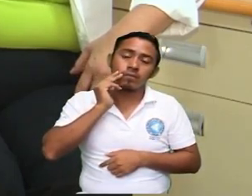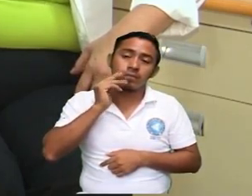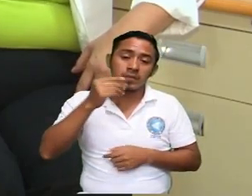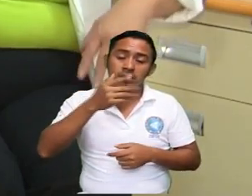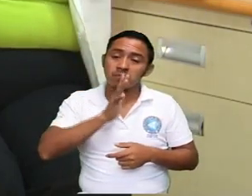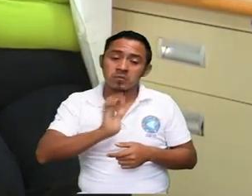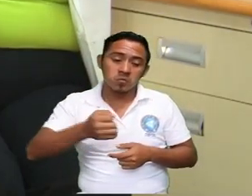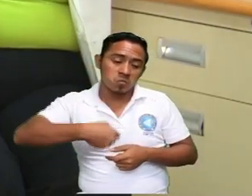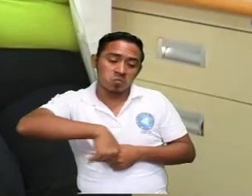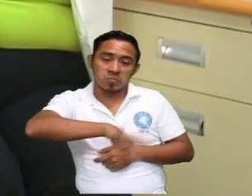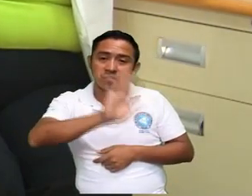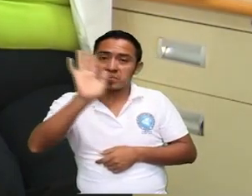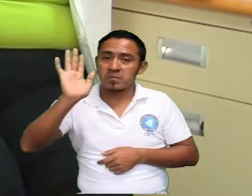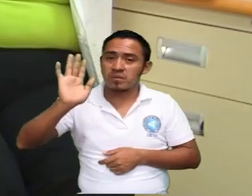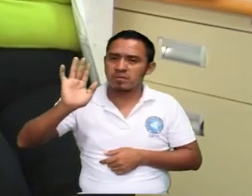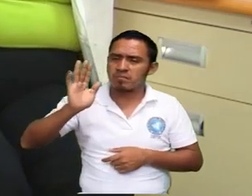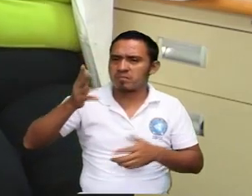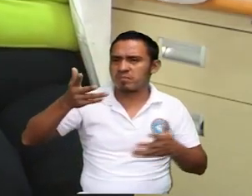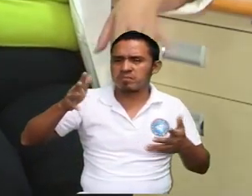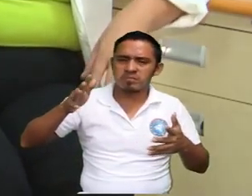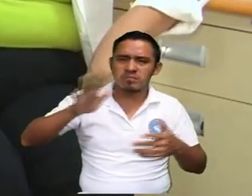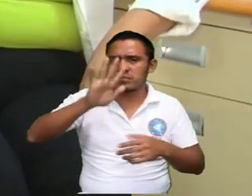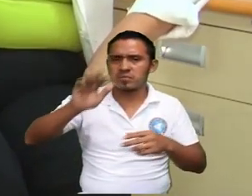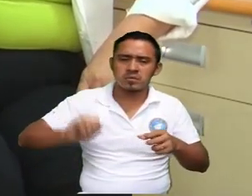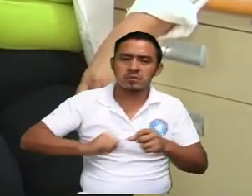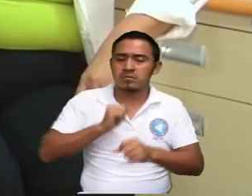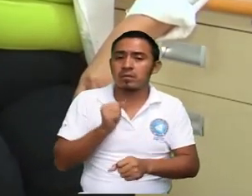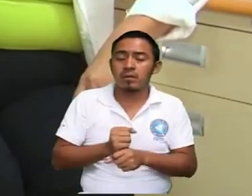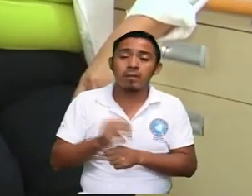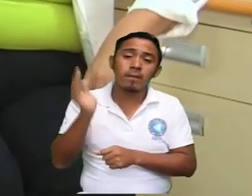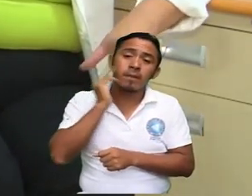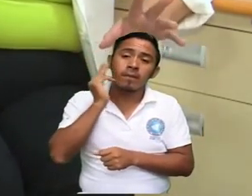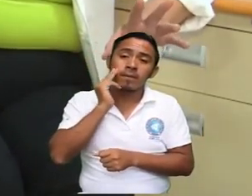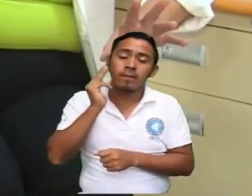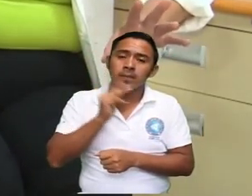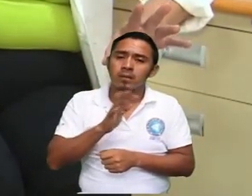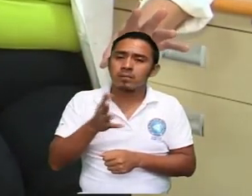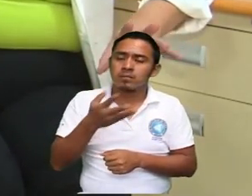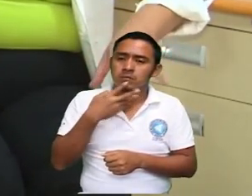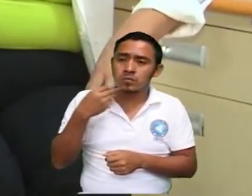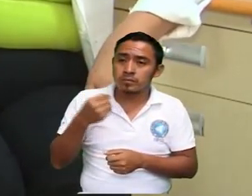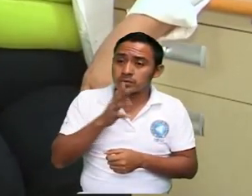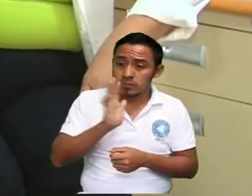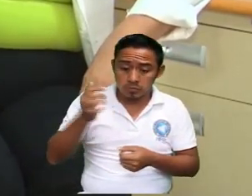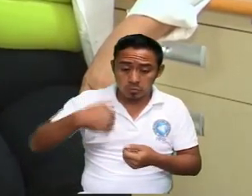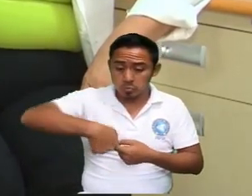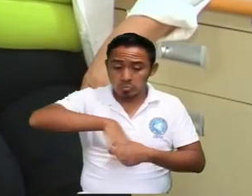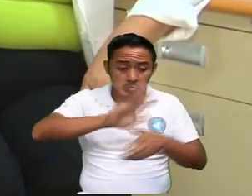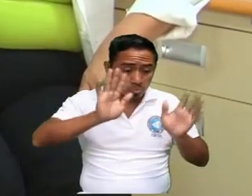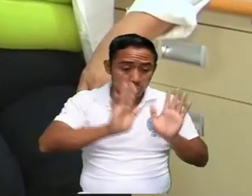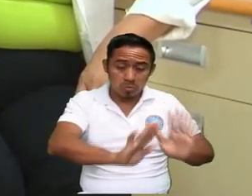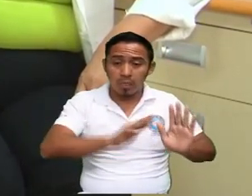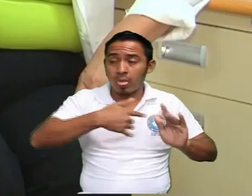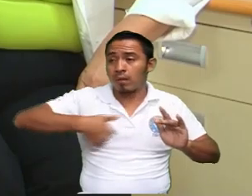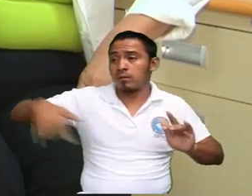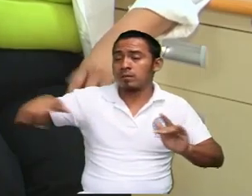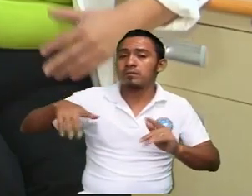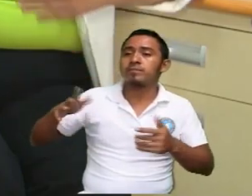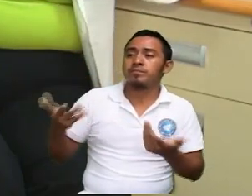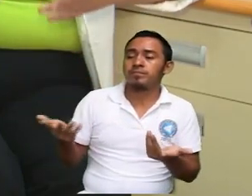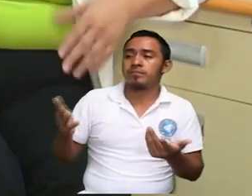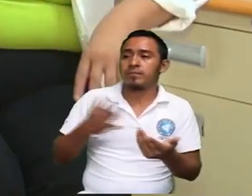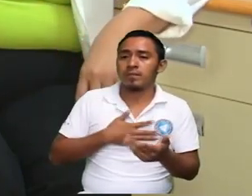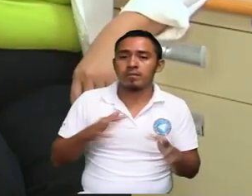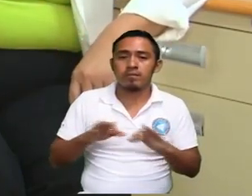abandonó el niño. Eso tiene como unos más de 5 años. La mamá era una joven y nos dejó el niño. Y entonces mi familia